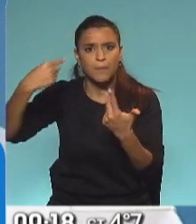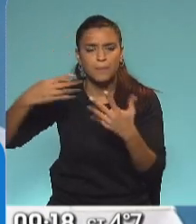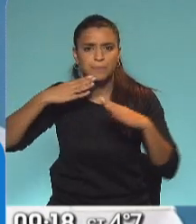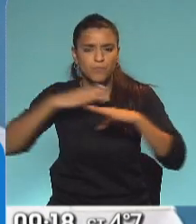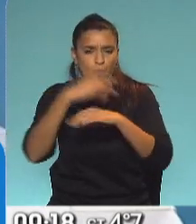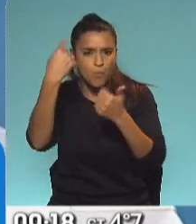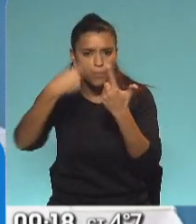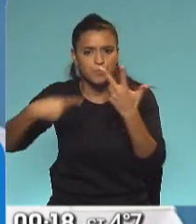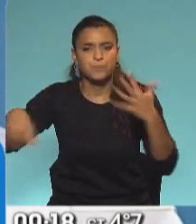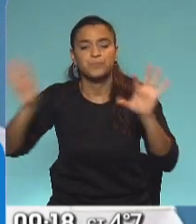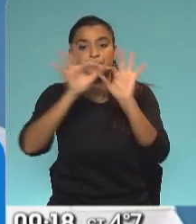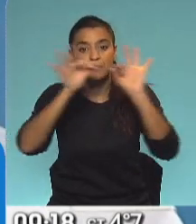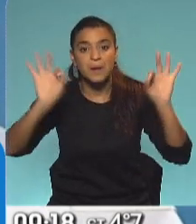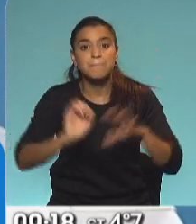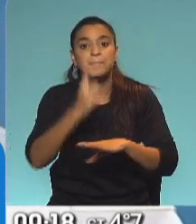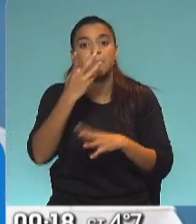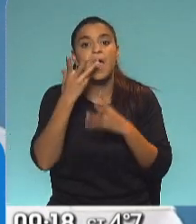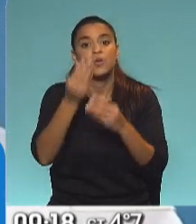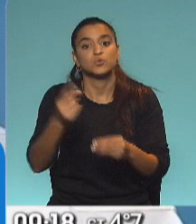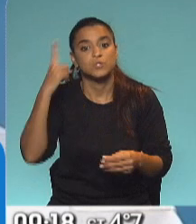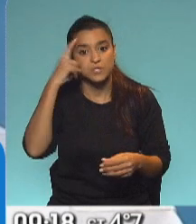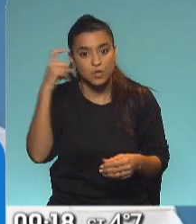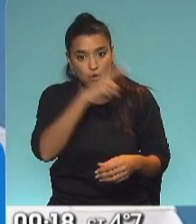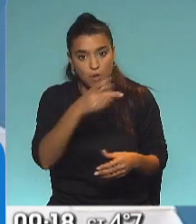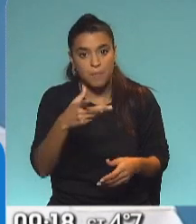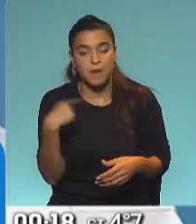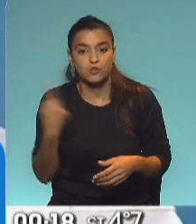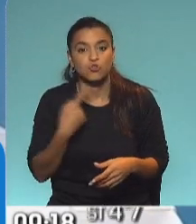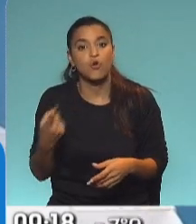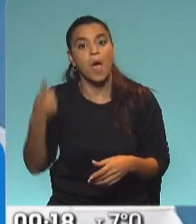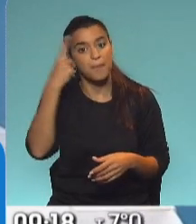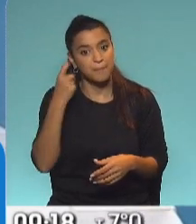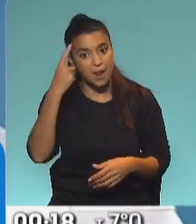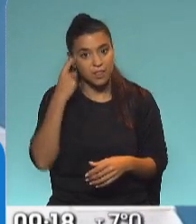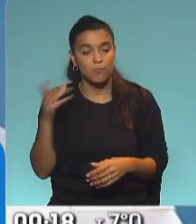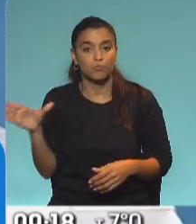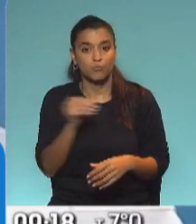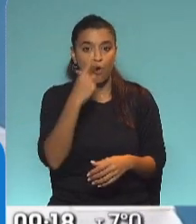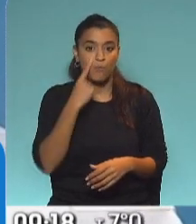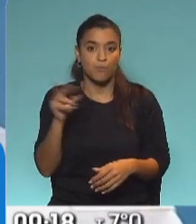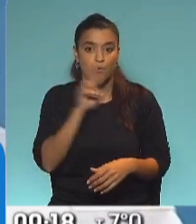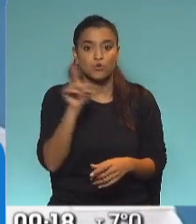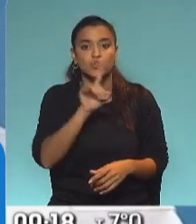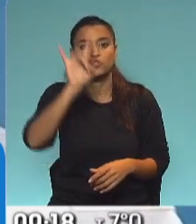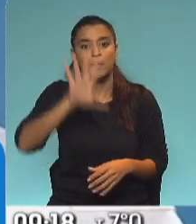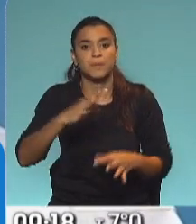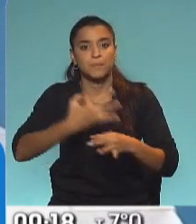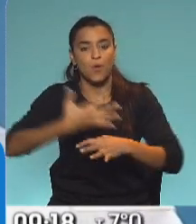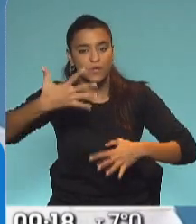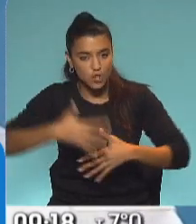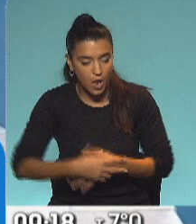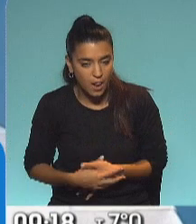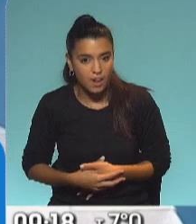uno de los lemas de esa Primera Ayuda Psicológica, que es para que aprendamos todos y todas, no solo los